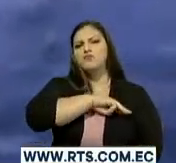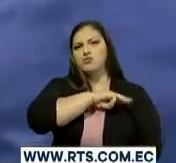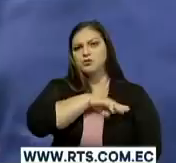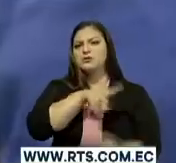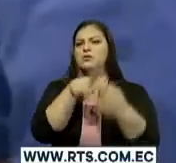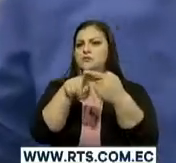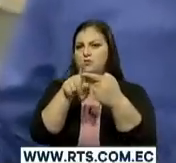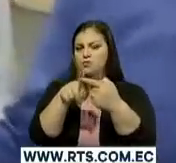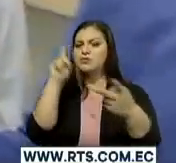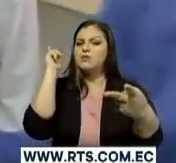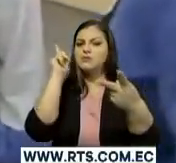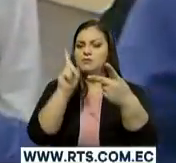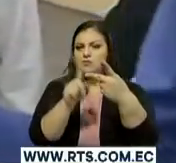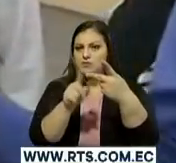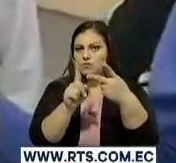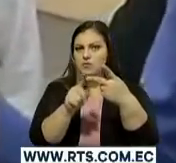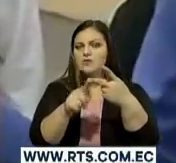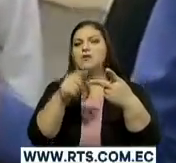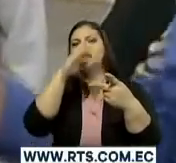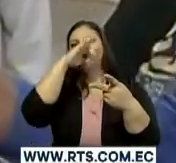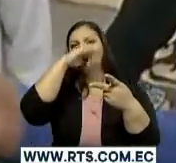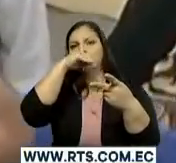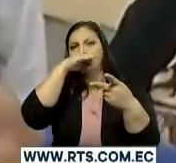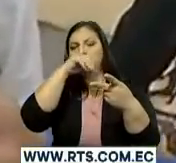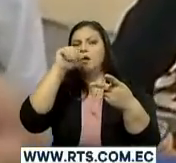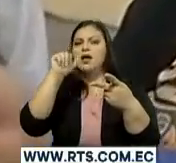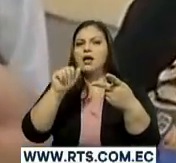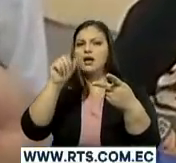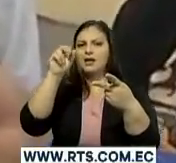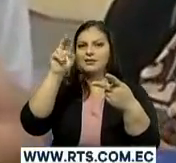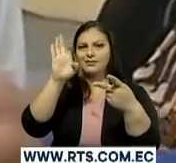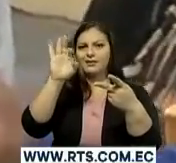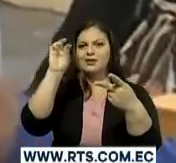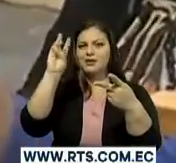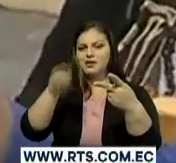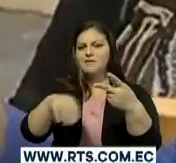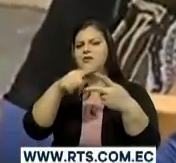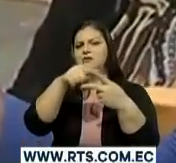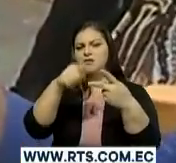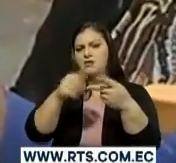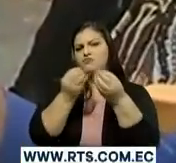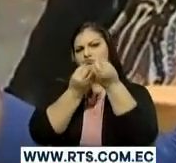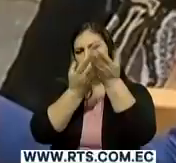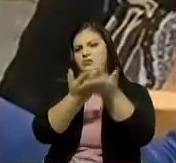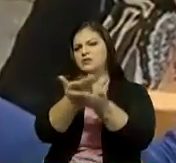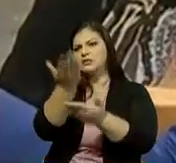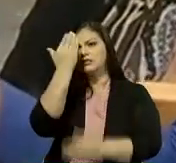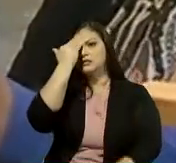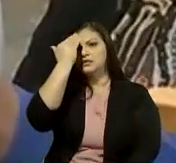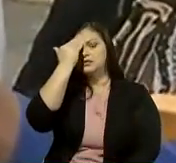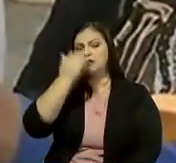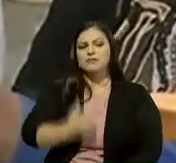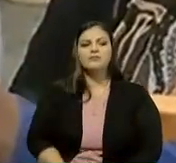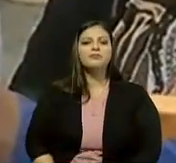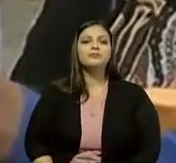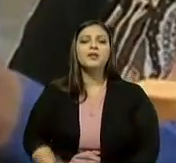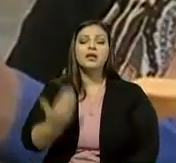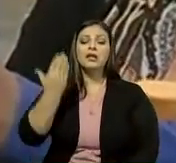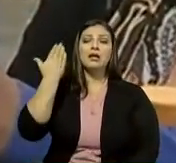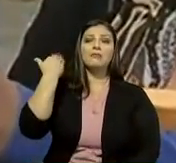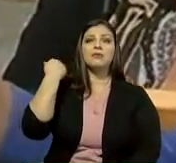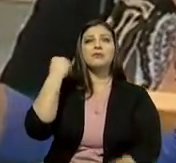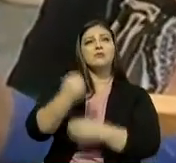nosotros hace dos años cuatro meses pero lamentablemente todavía no se concreta el día sábado ya vino